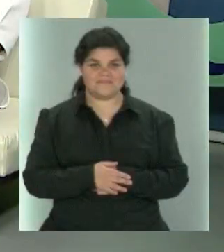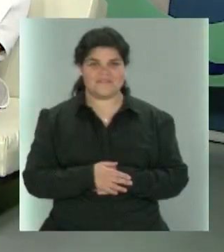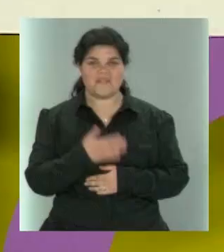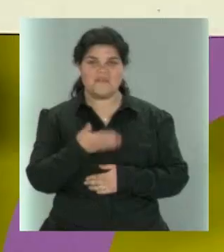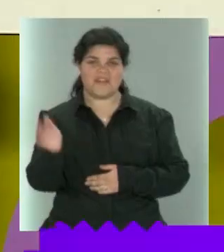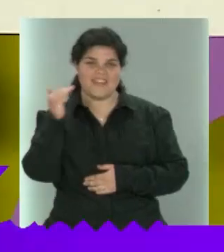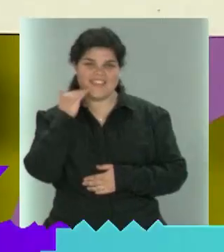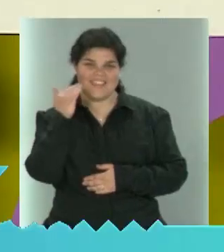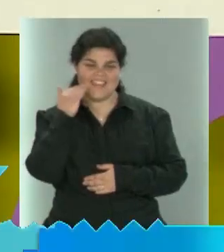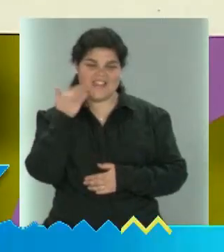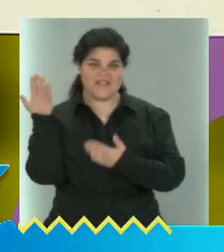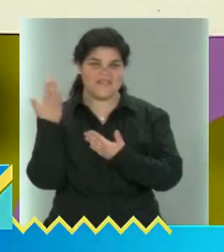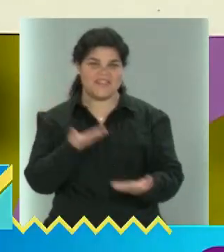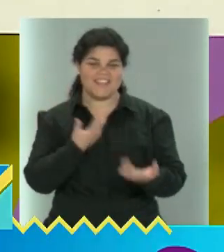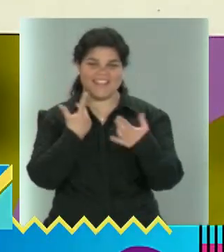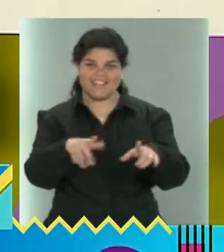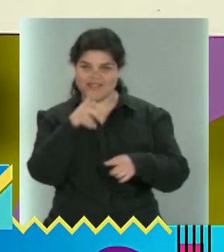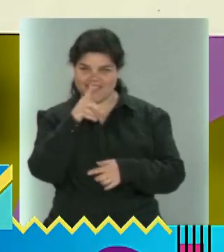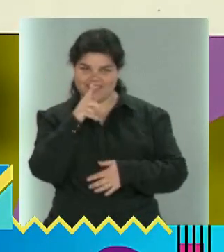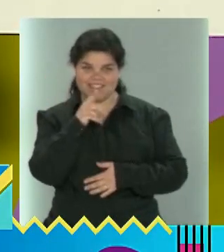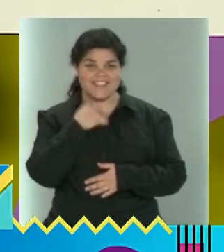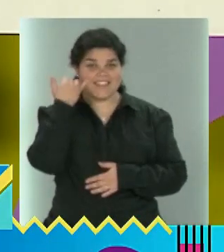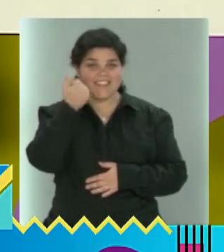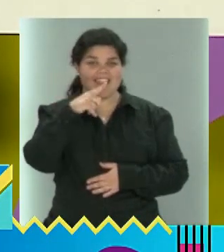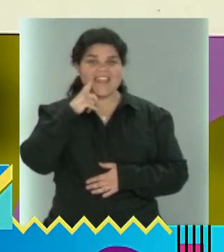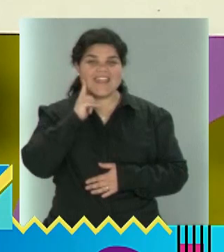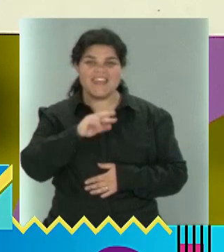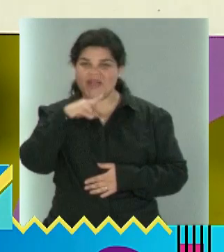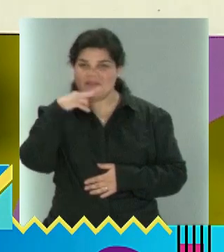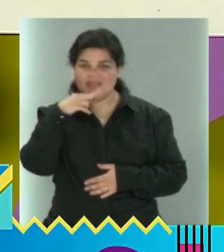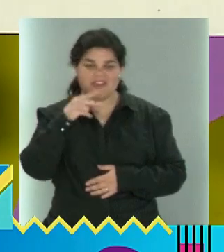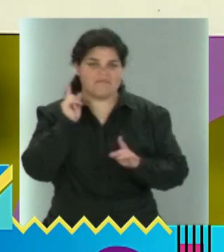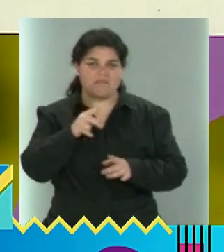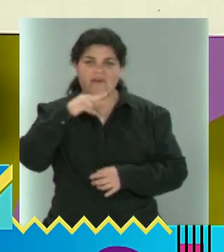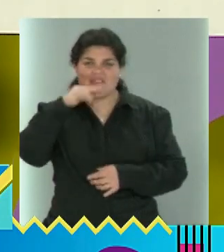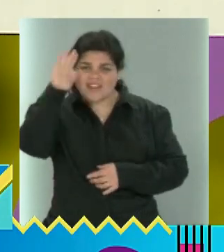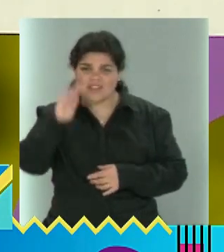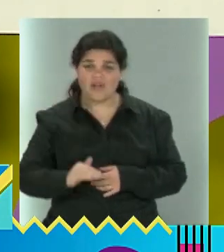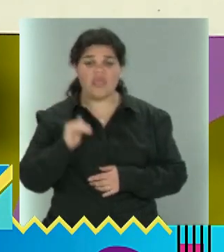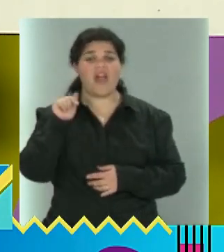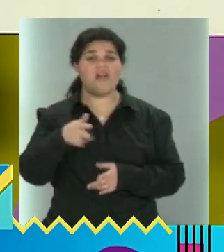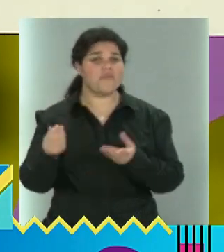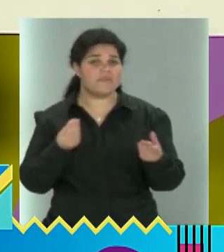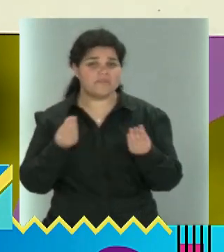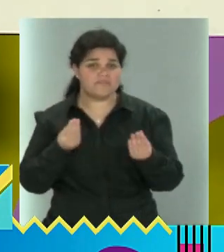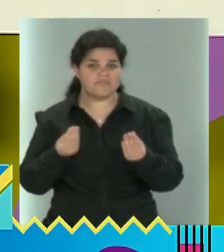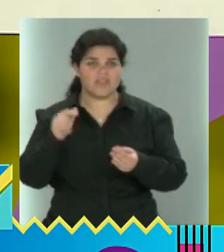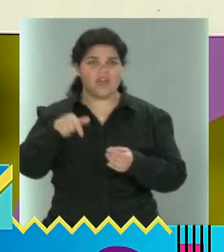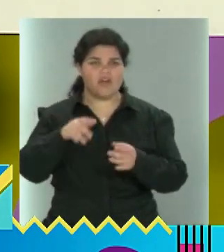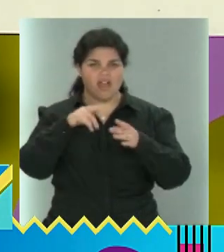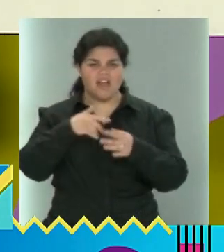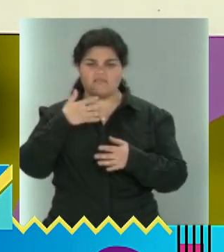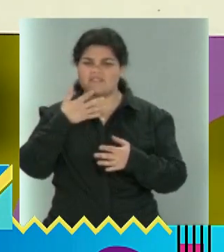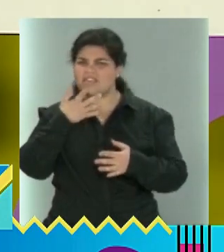Muy buenas tardes, bienvenidos a Distintos Parecidos. Hemos llegado al viernes y como todos los viernes nos vamos a meter en algún mundo para poder entenderlo un